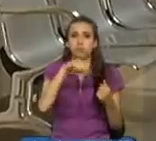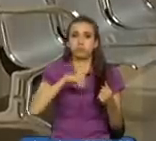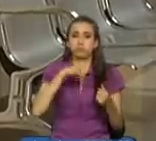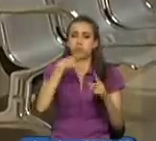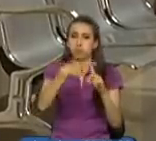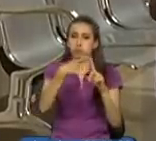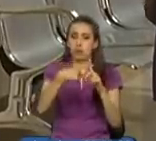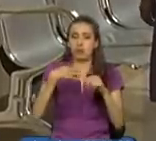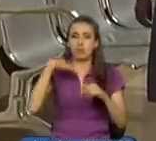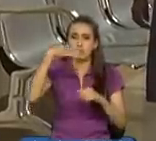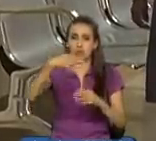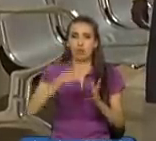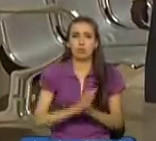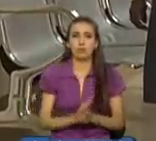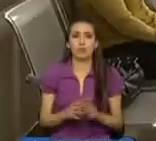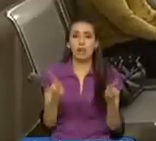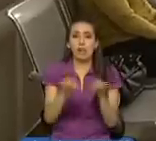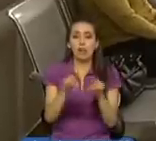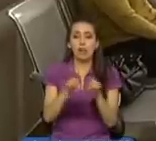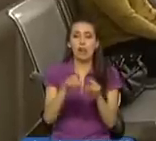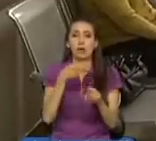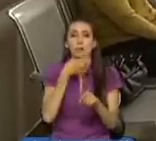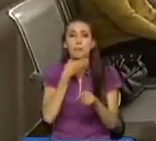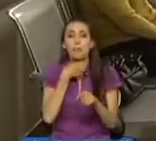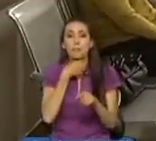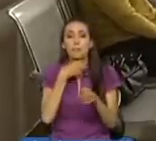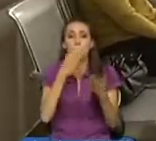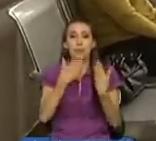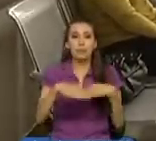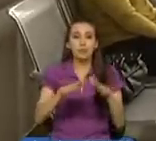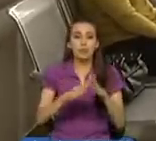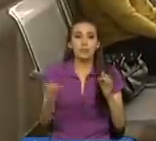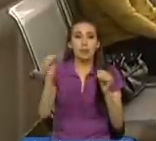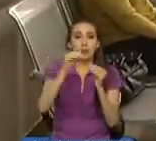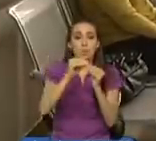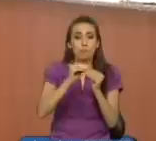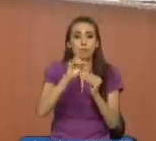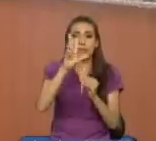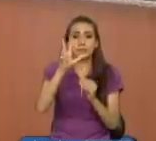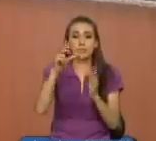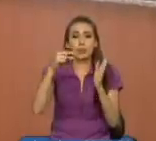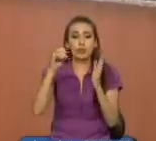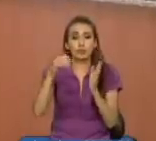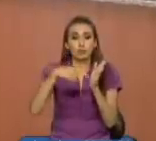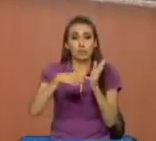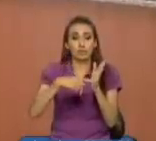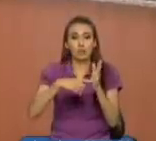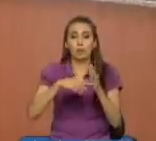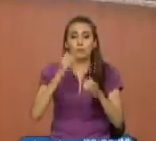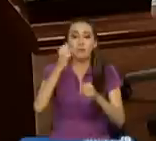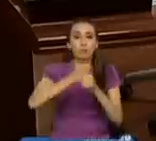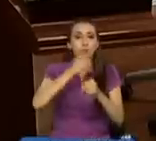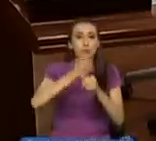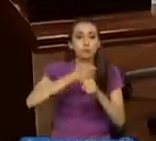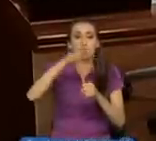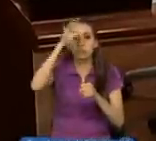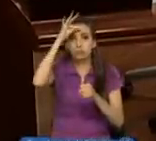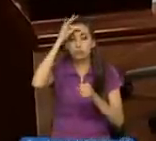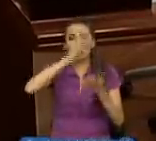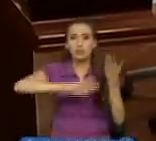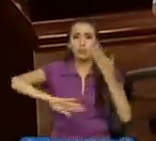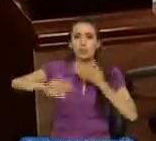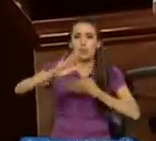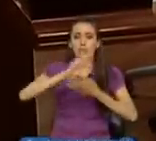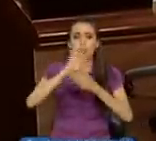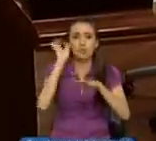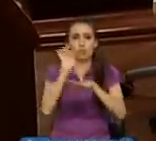a finales de agosto la misma que estará destinada a los más de 80,000 funcionarios que laboran en hospitales y centros de salud de todo el país